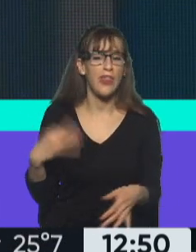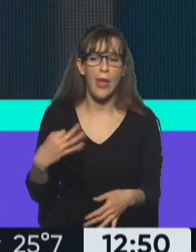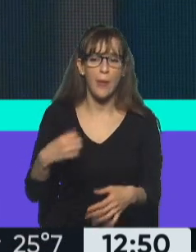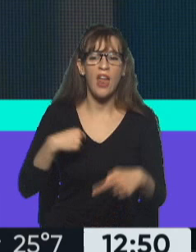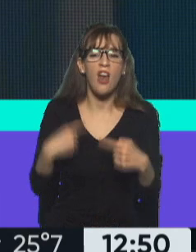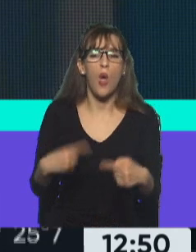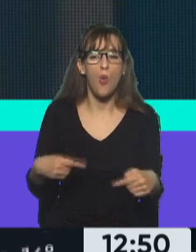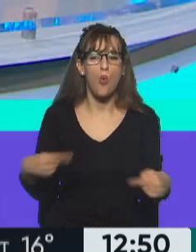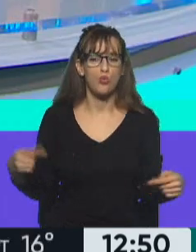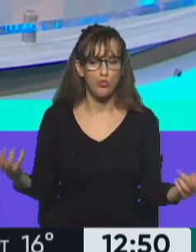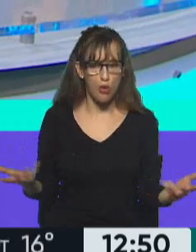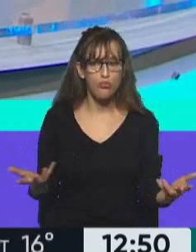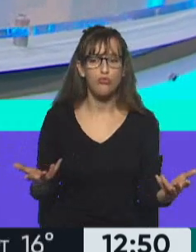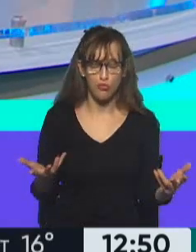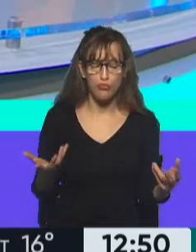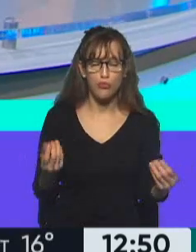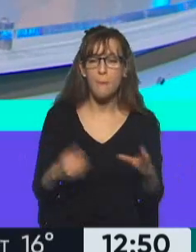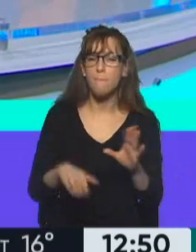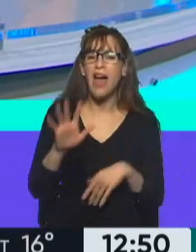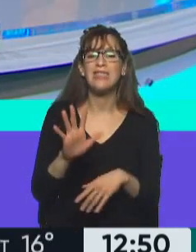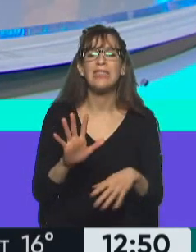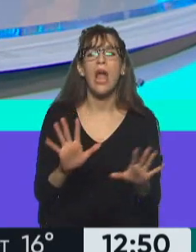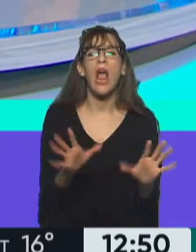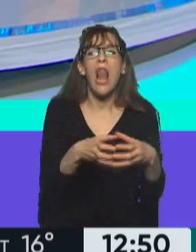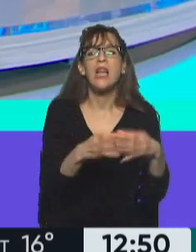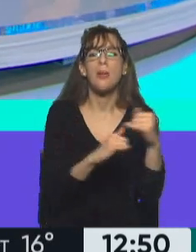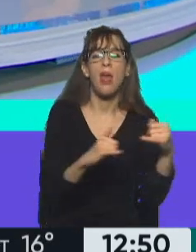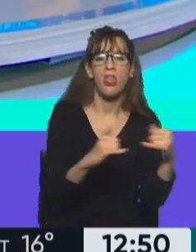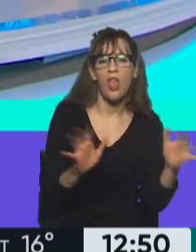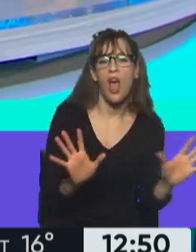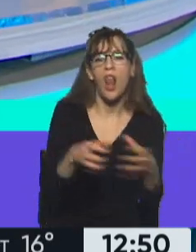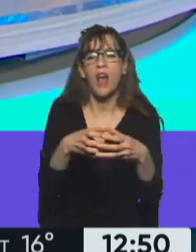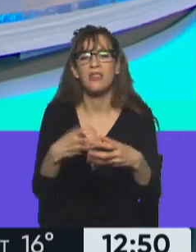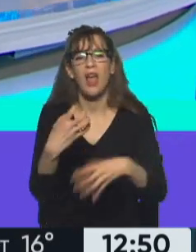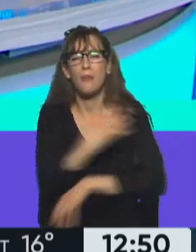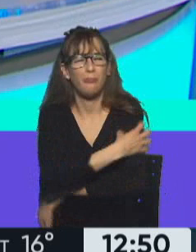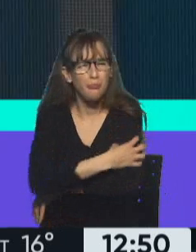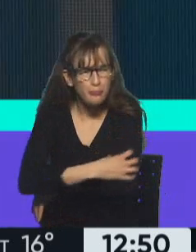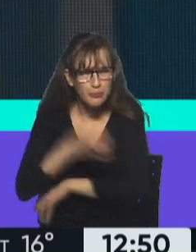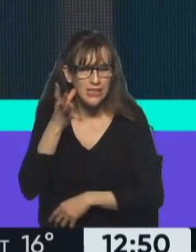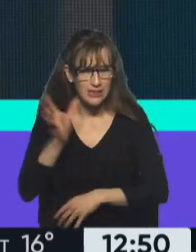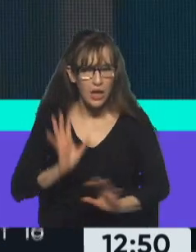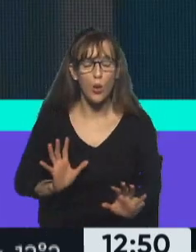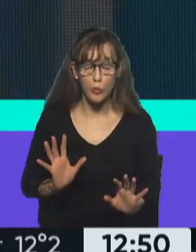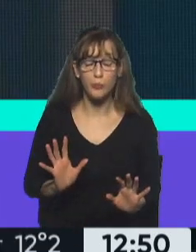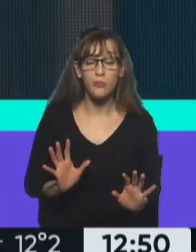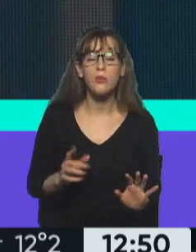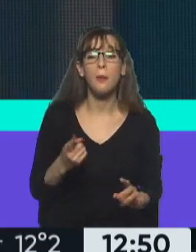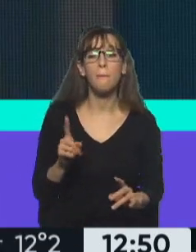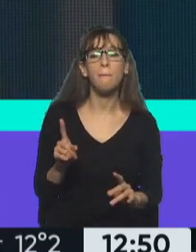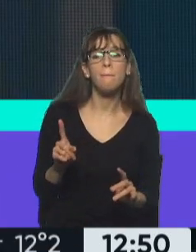en la clase media y media-baja que fue la más castigada mucho más que la clase baja porque la clase baja tenía una situación precaria de vida pero esa situación